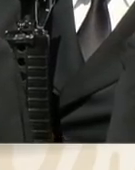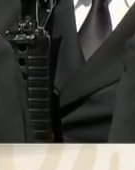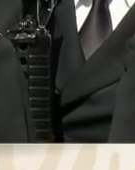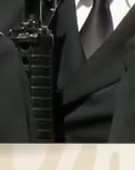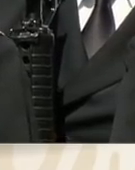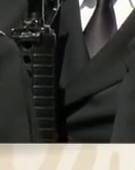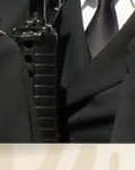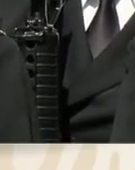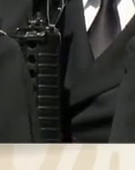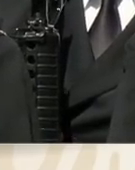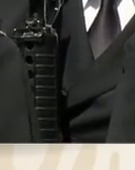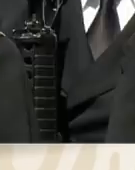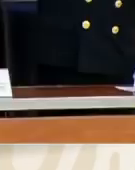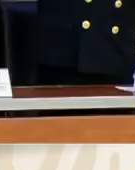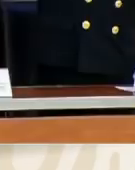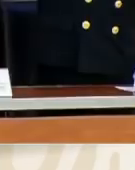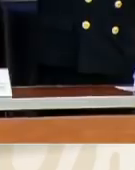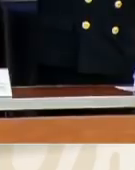¡Viva la patria!